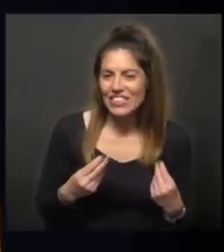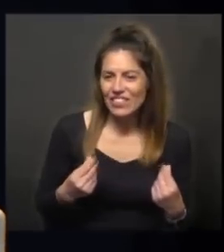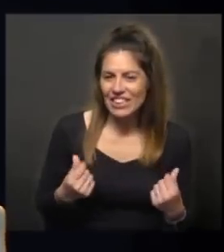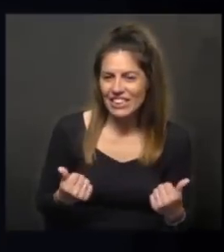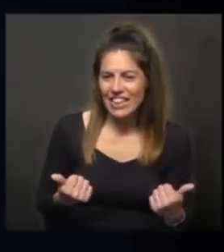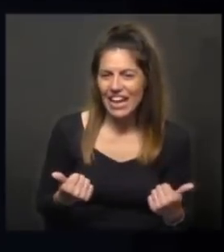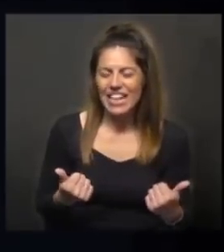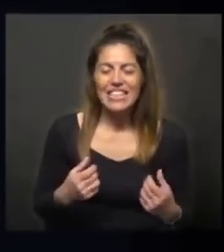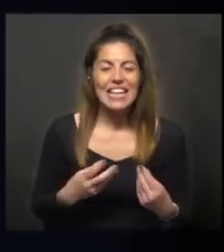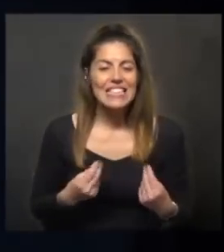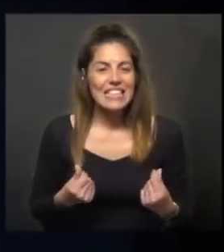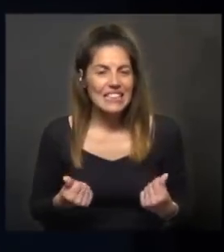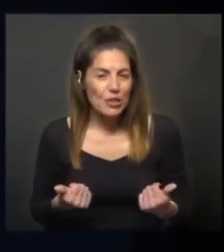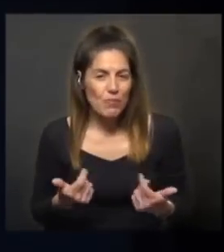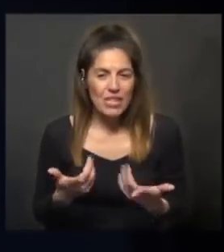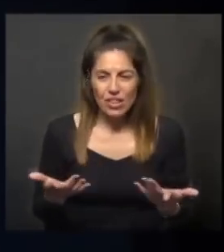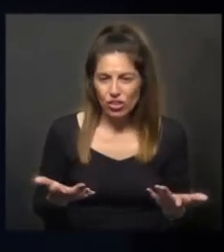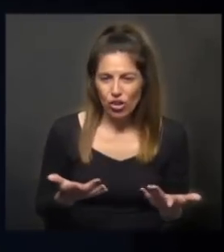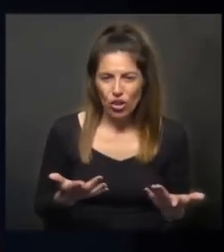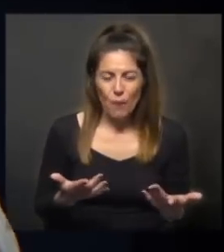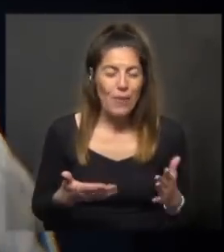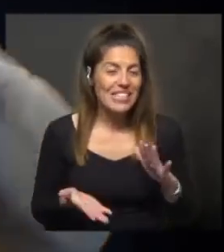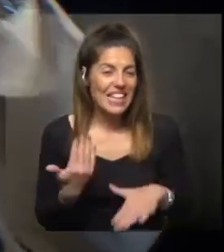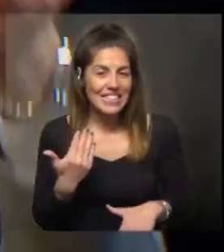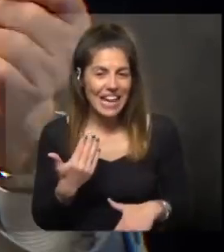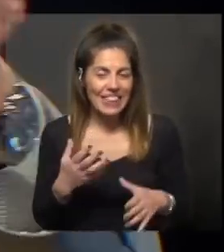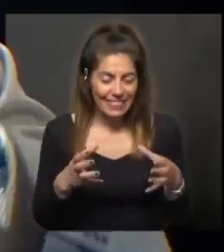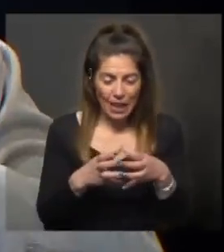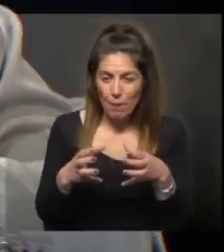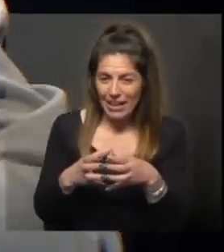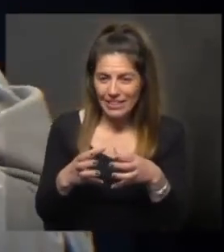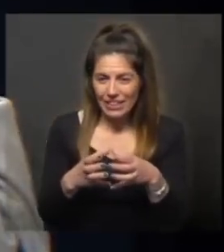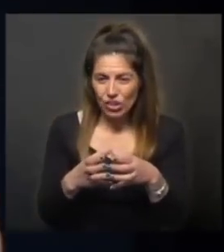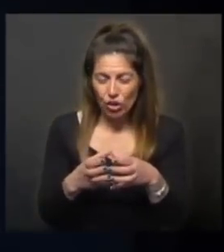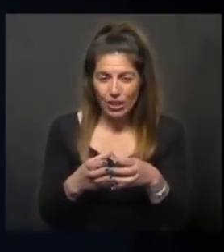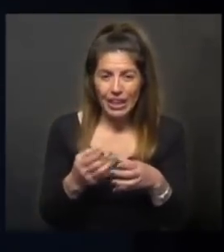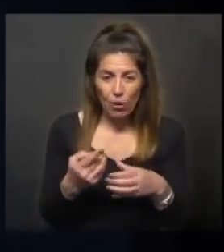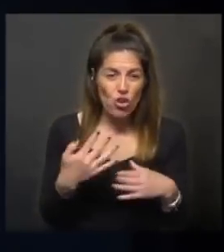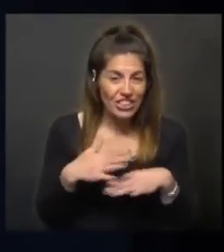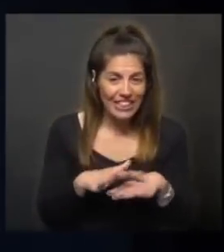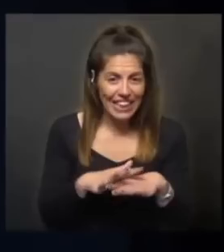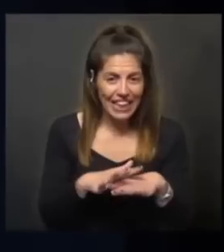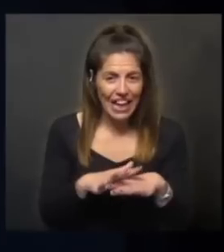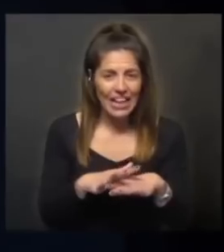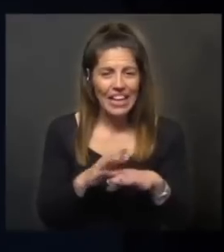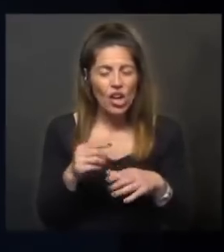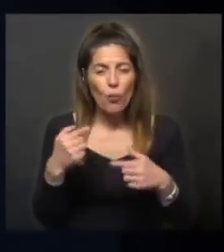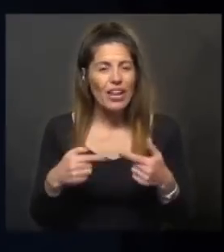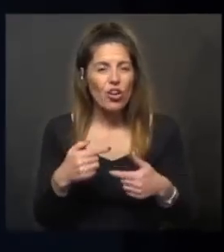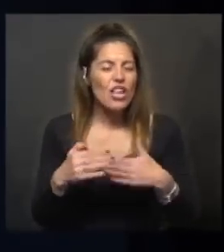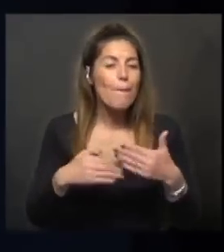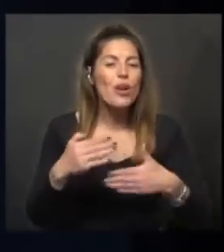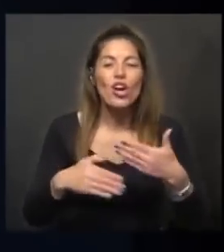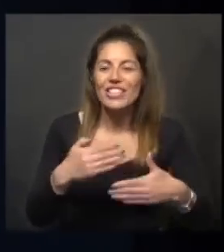ese sentimiento este Más allá del partido al que perteneces es como una cosa progresista